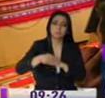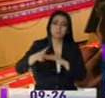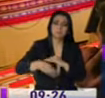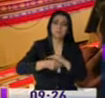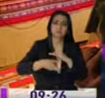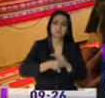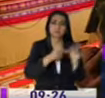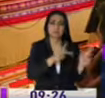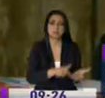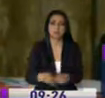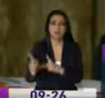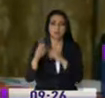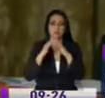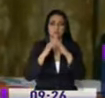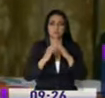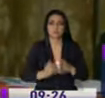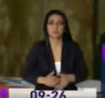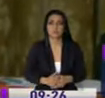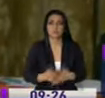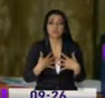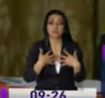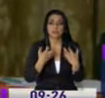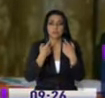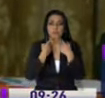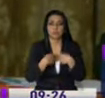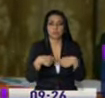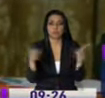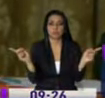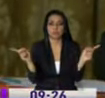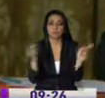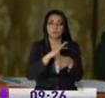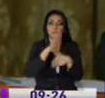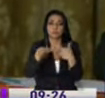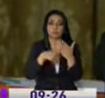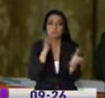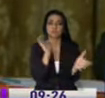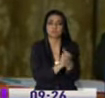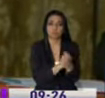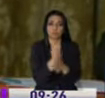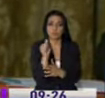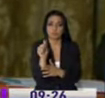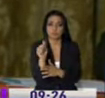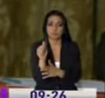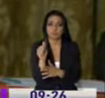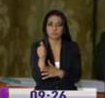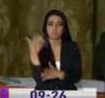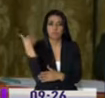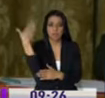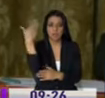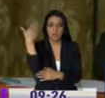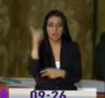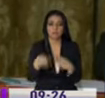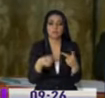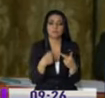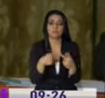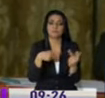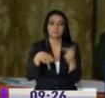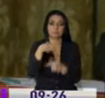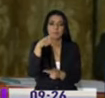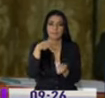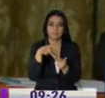a este plan de vivienda. Quiero convocar a todas las esposas de los señores alcaldes y